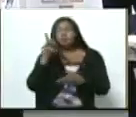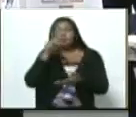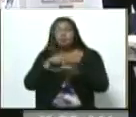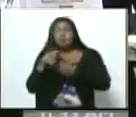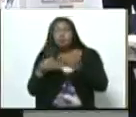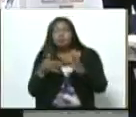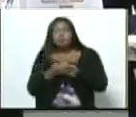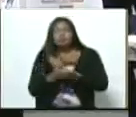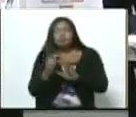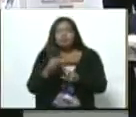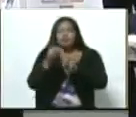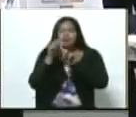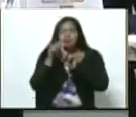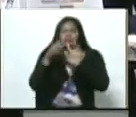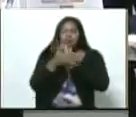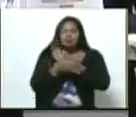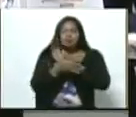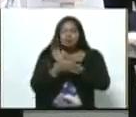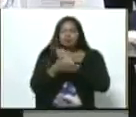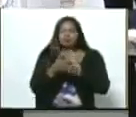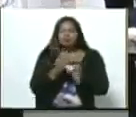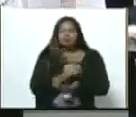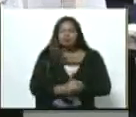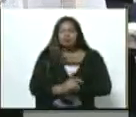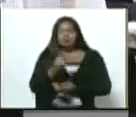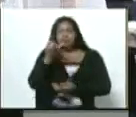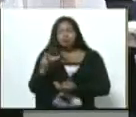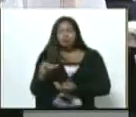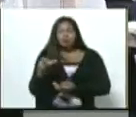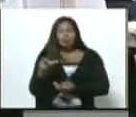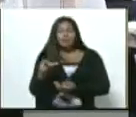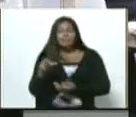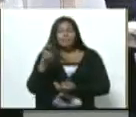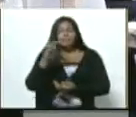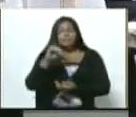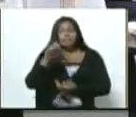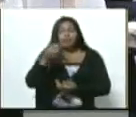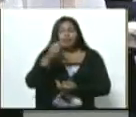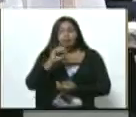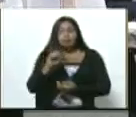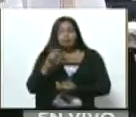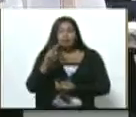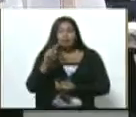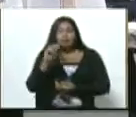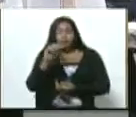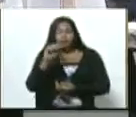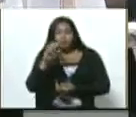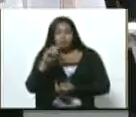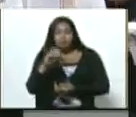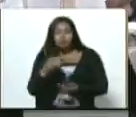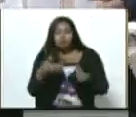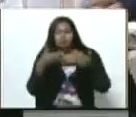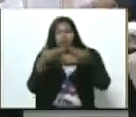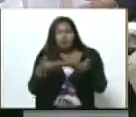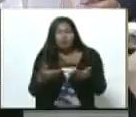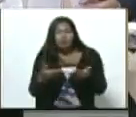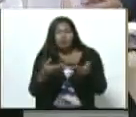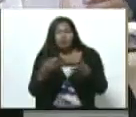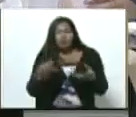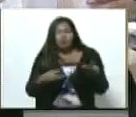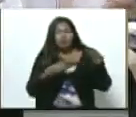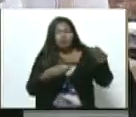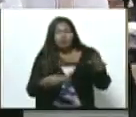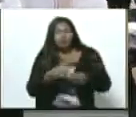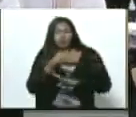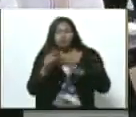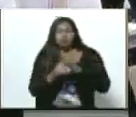para elegir a los magistrados del Tribunal Supremo de Justicia, el diputado Giuseppe Alessandro, haciendo entrega de esta carpeta contentiva